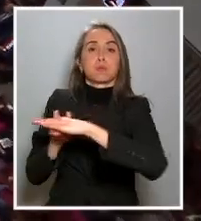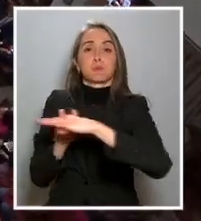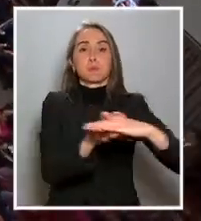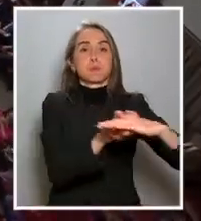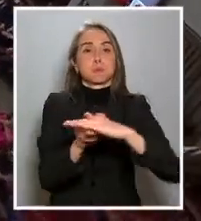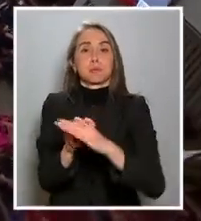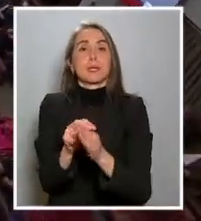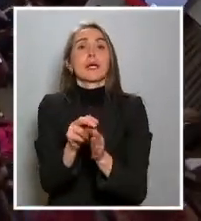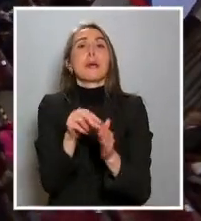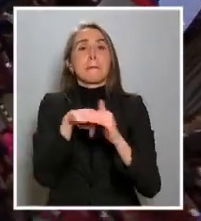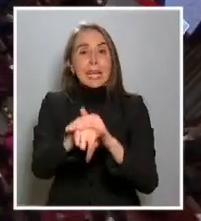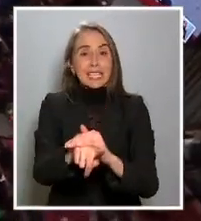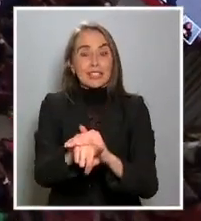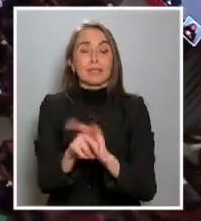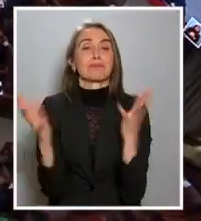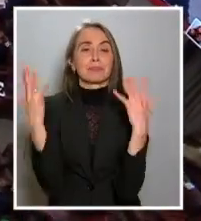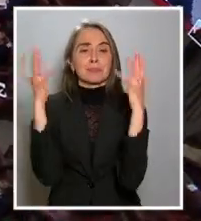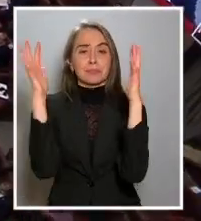Además,